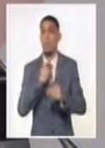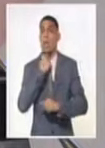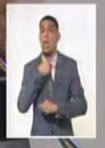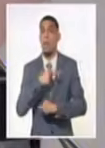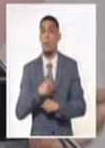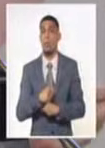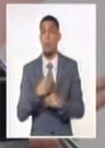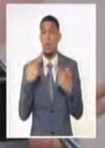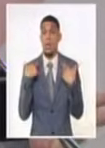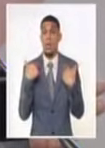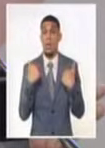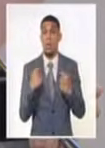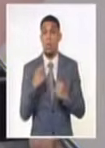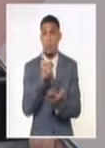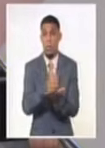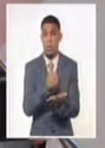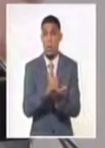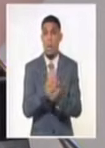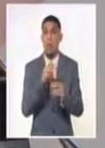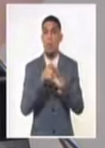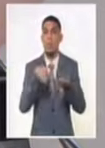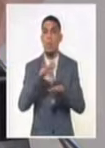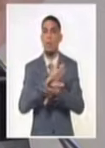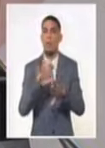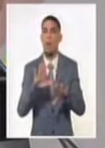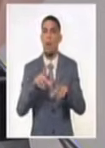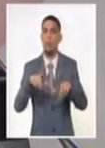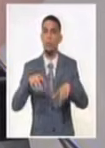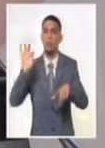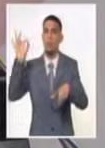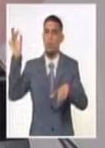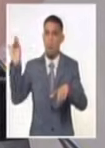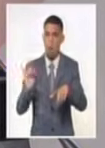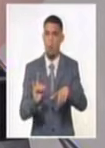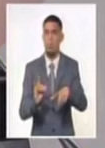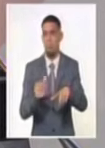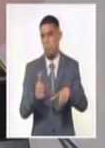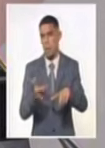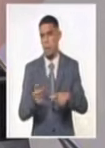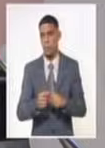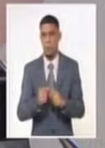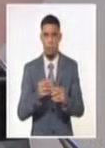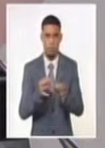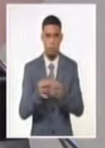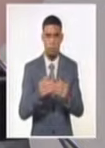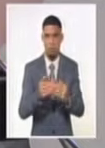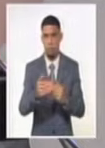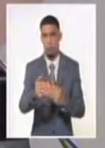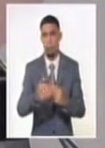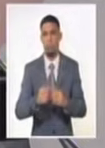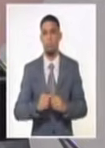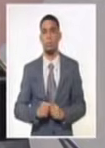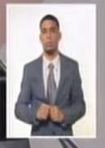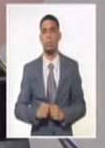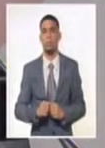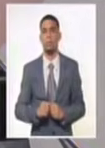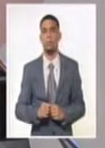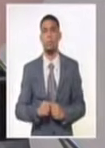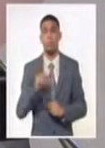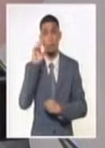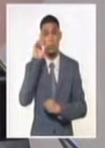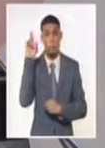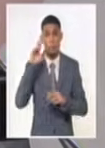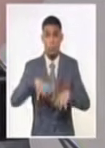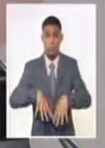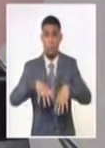del organismo ya tenemos paneles solares también. Hay cierta vitalidad que tenemos y que de la cual disfrutamos ahora en el último apagón general del sistema